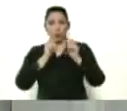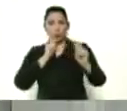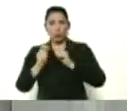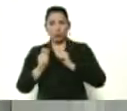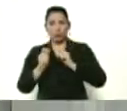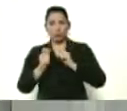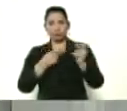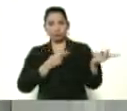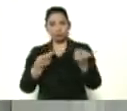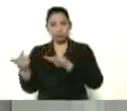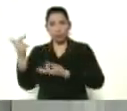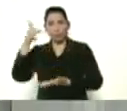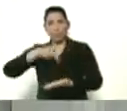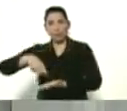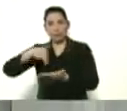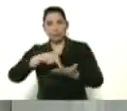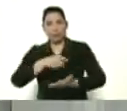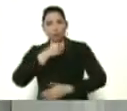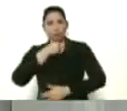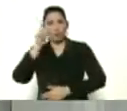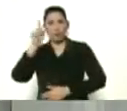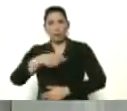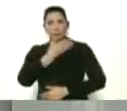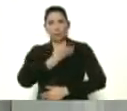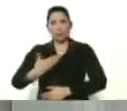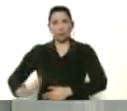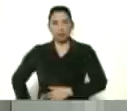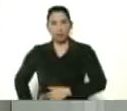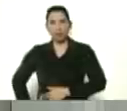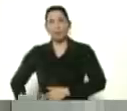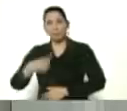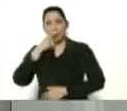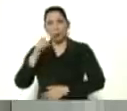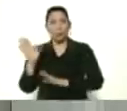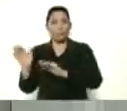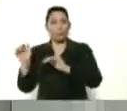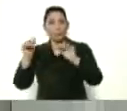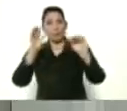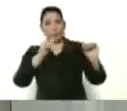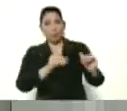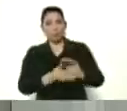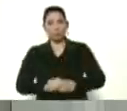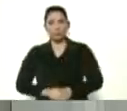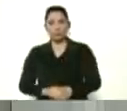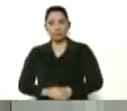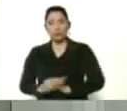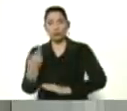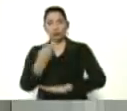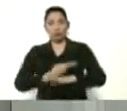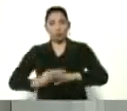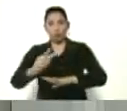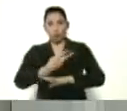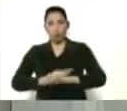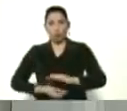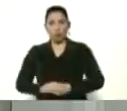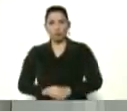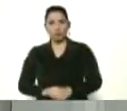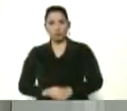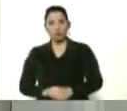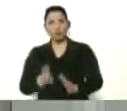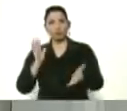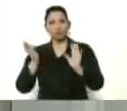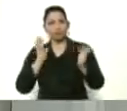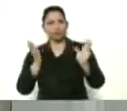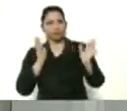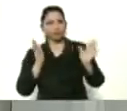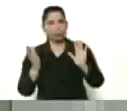haber participado en esta entrevista, también al presidente Nicolás Maduro. Despedimos la emisión estelar de la noticia, 2 horas de una amena conversa sobre